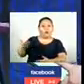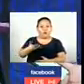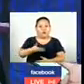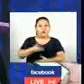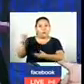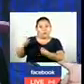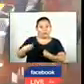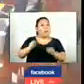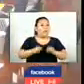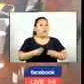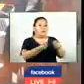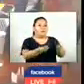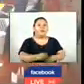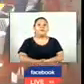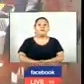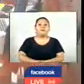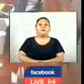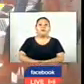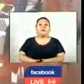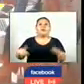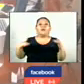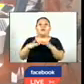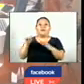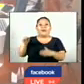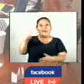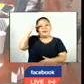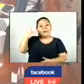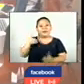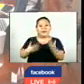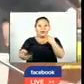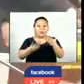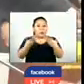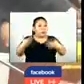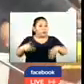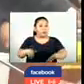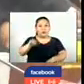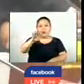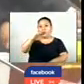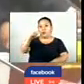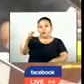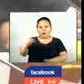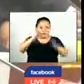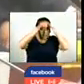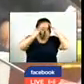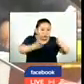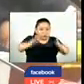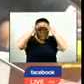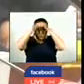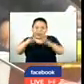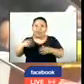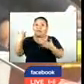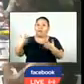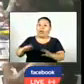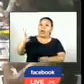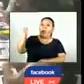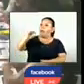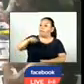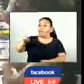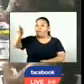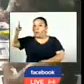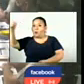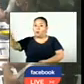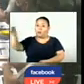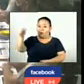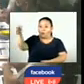para podérselo brindar. Asimismo mencionó que han brindado más de 500 atenciones a menores retornados al país sin la